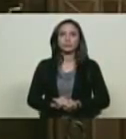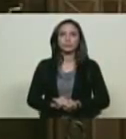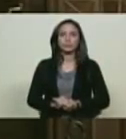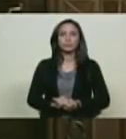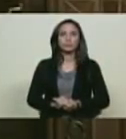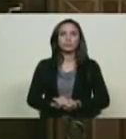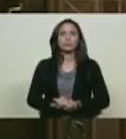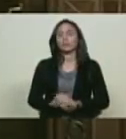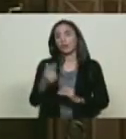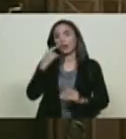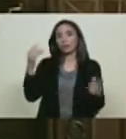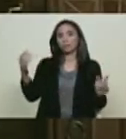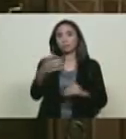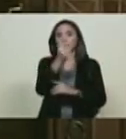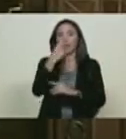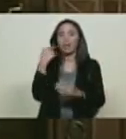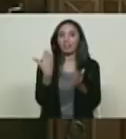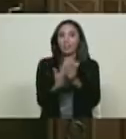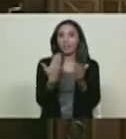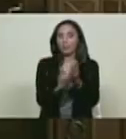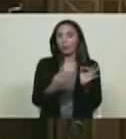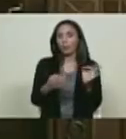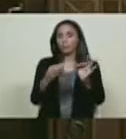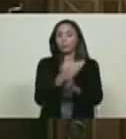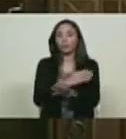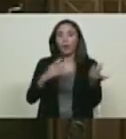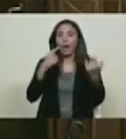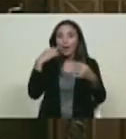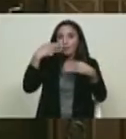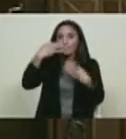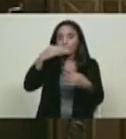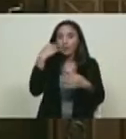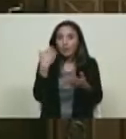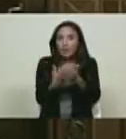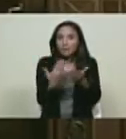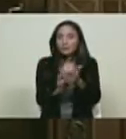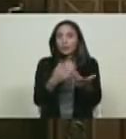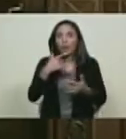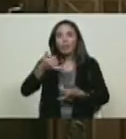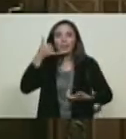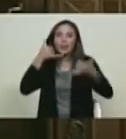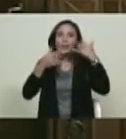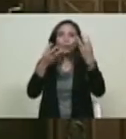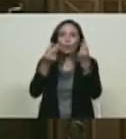Se van descubriendo en los testimonios, en las pruebas físicas, en los teléfonos.